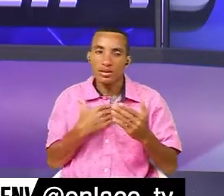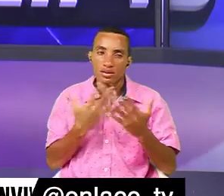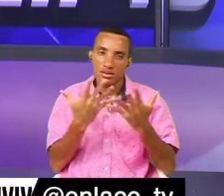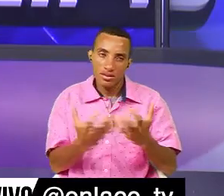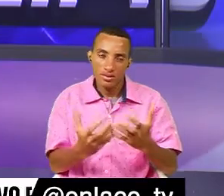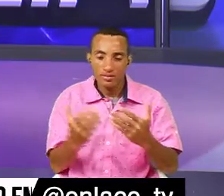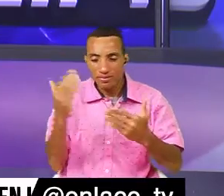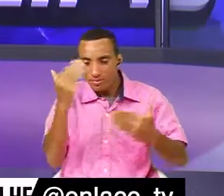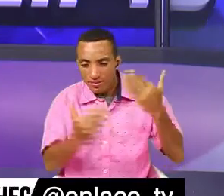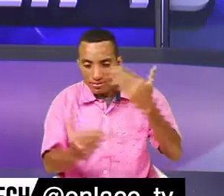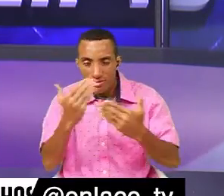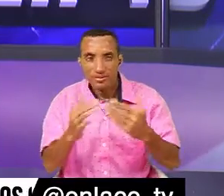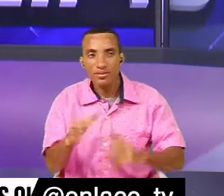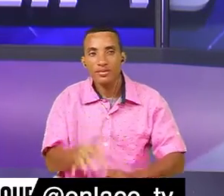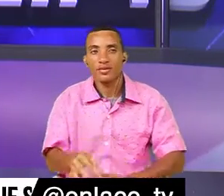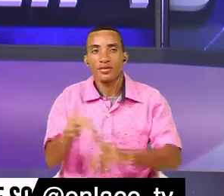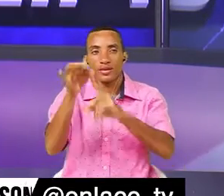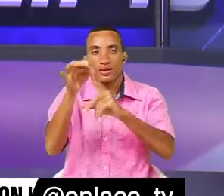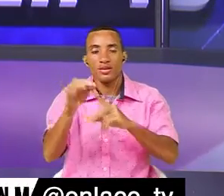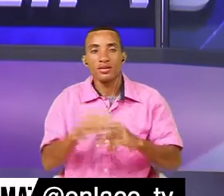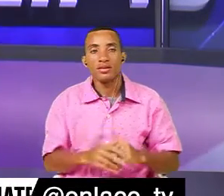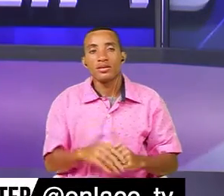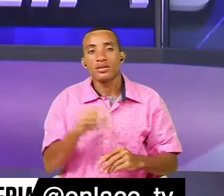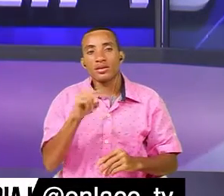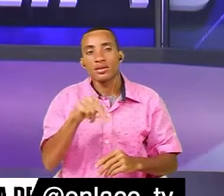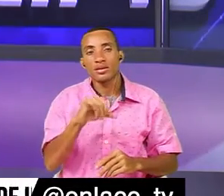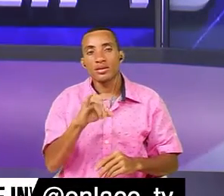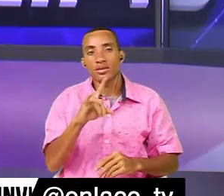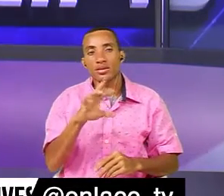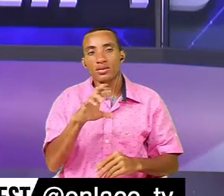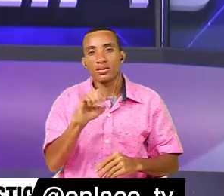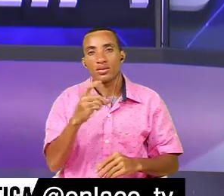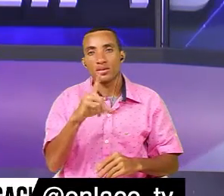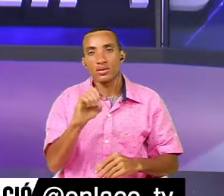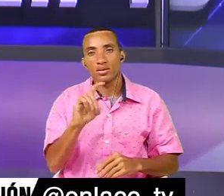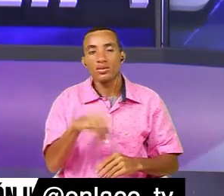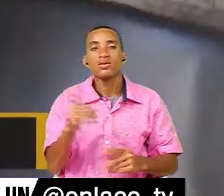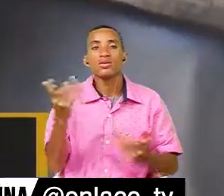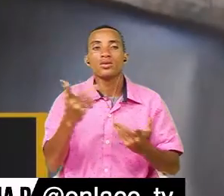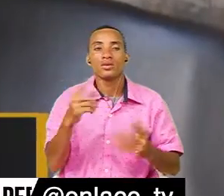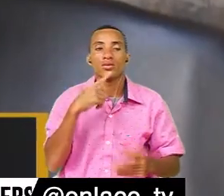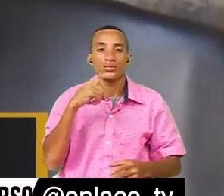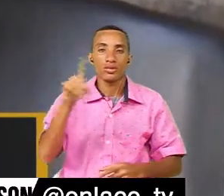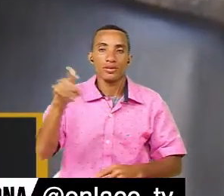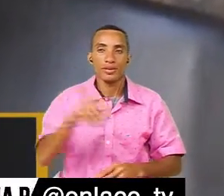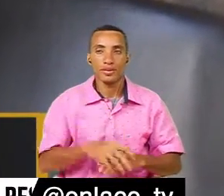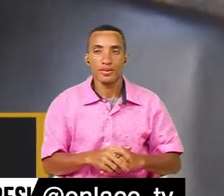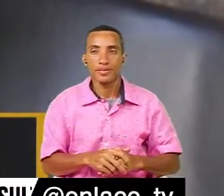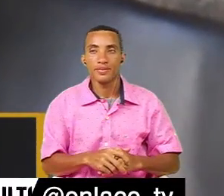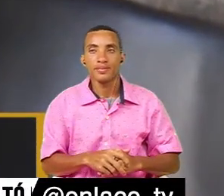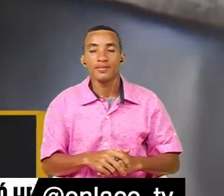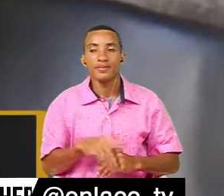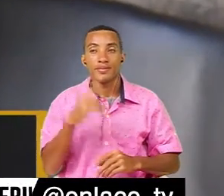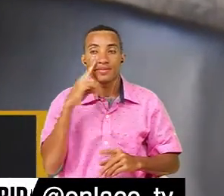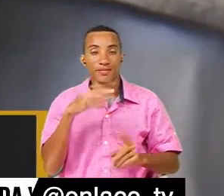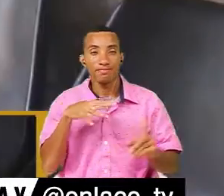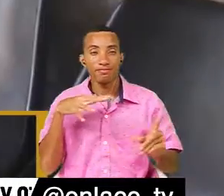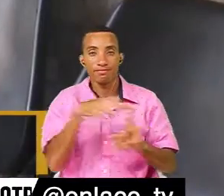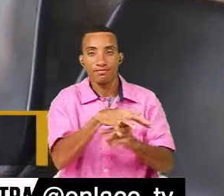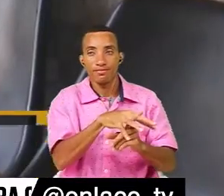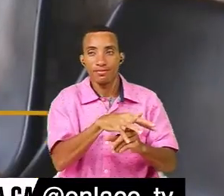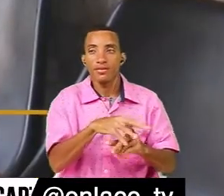médica con especialista en neurología en la ciudad de Bucaramanga. Una mielopatía afecta a don Ramiro Solano